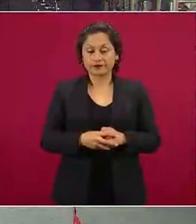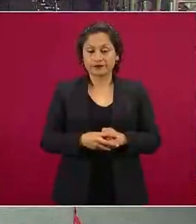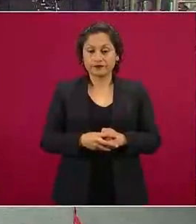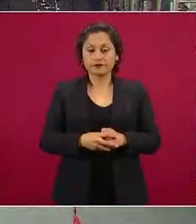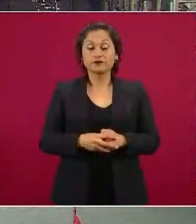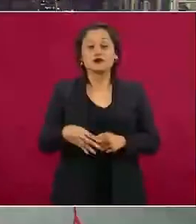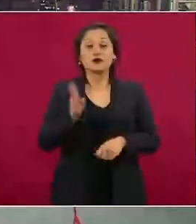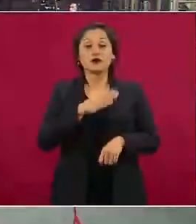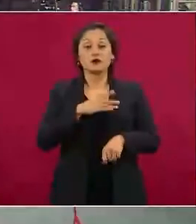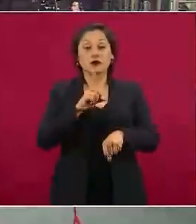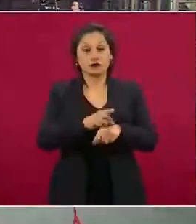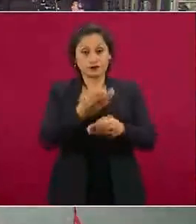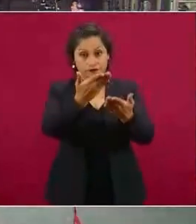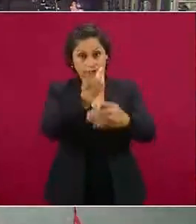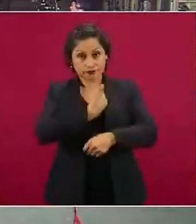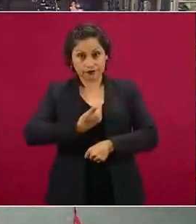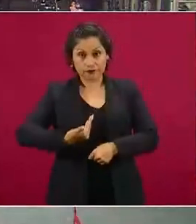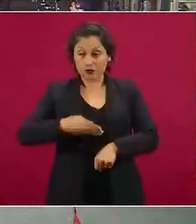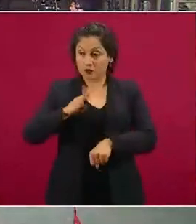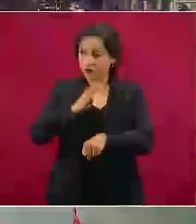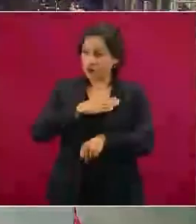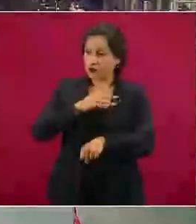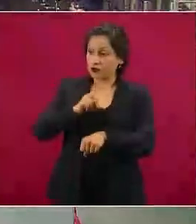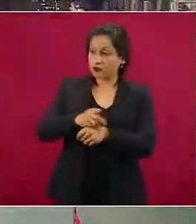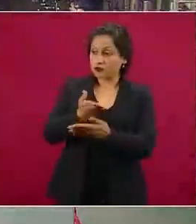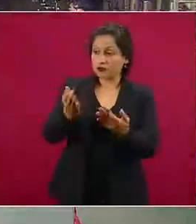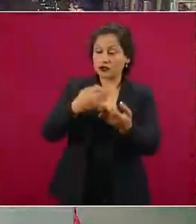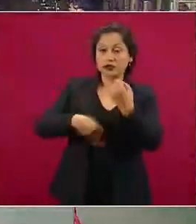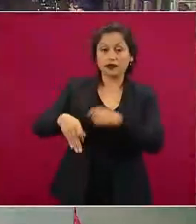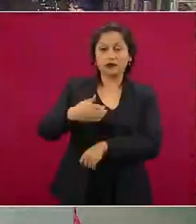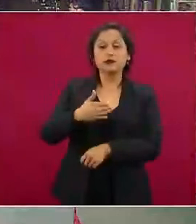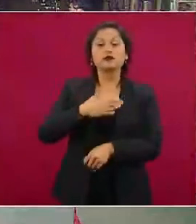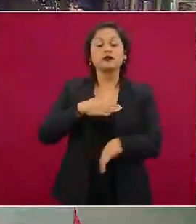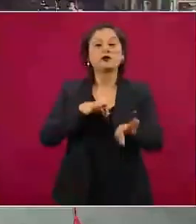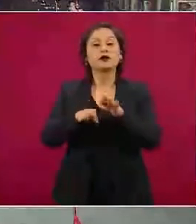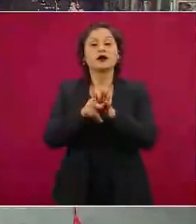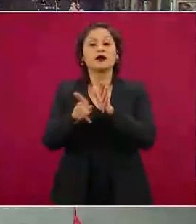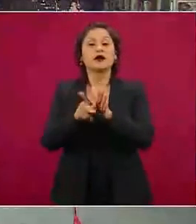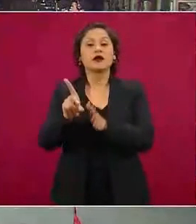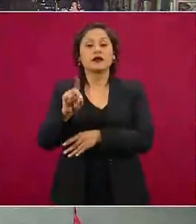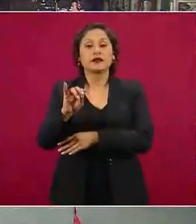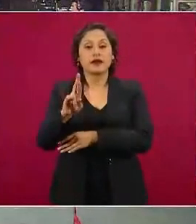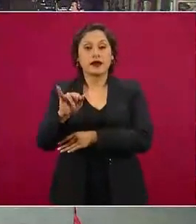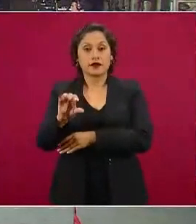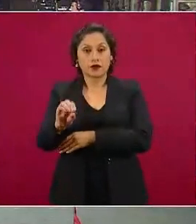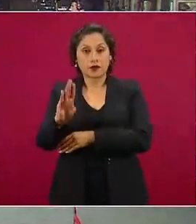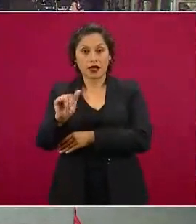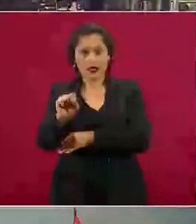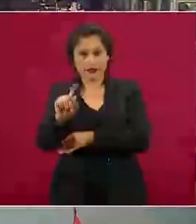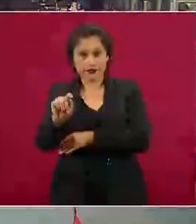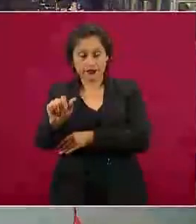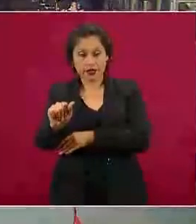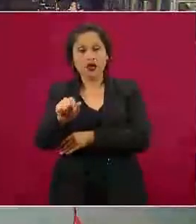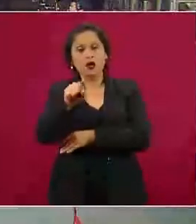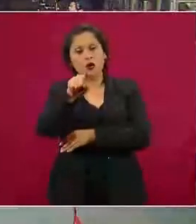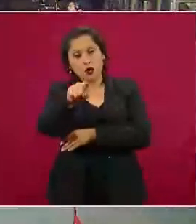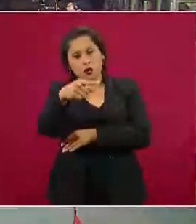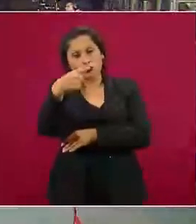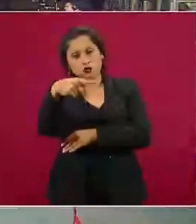Buenos días, señor presidente, y buenos días a la audiencia. Mi nombre es Diego Cedillo, de Diario Basta. Con base en los comentarios que usted